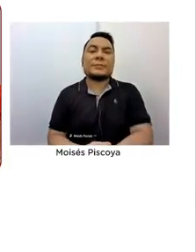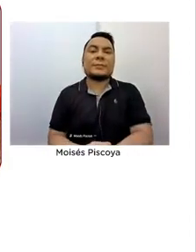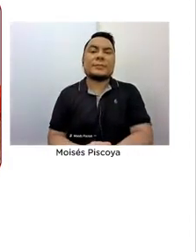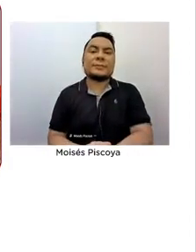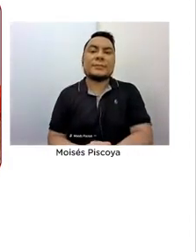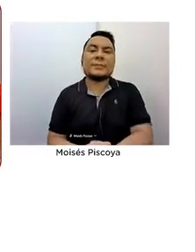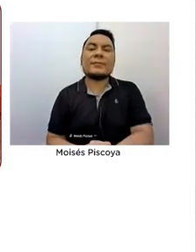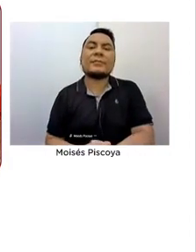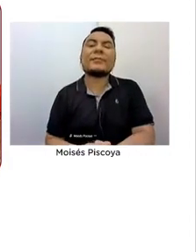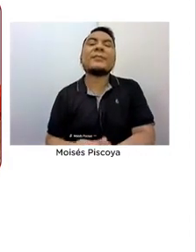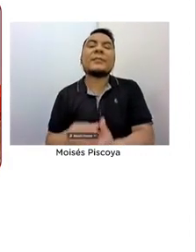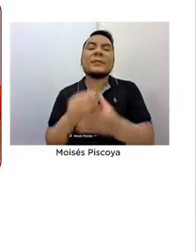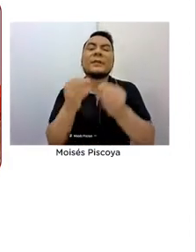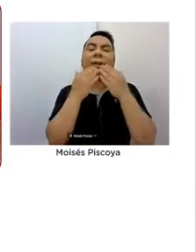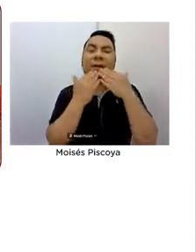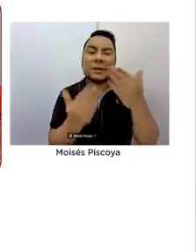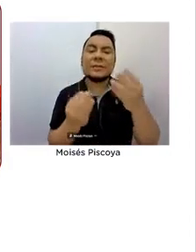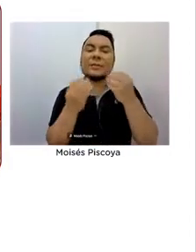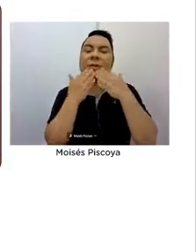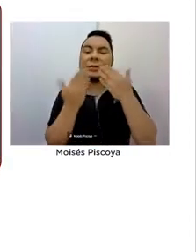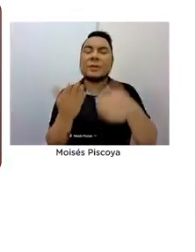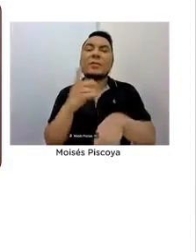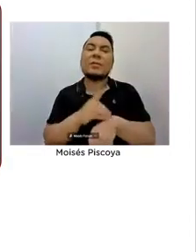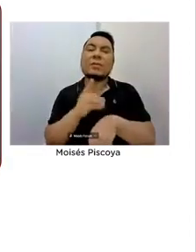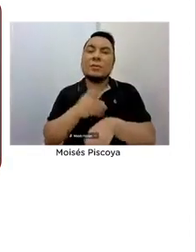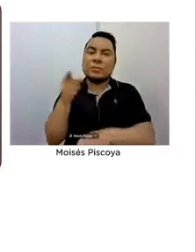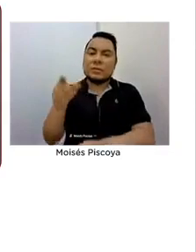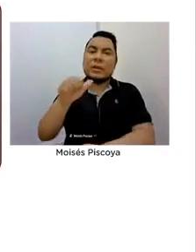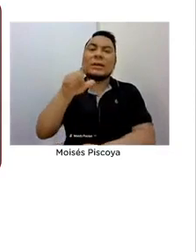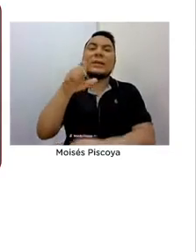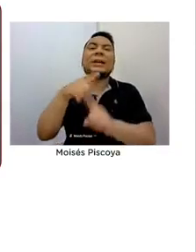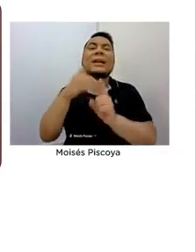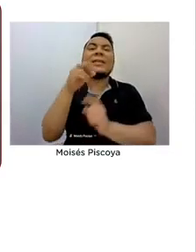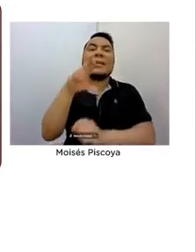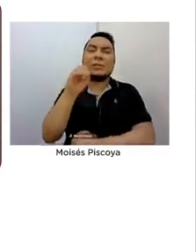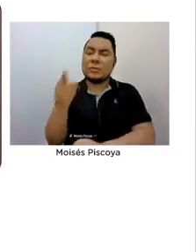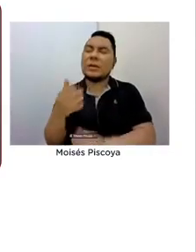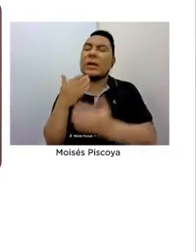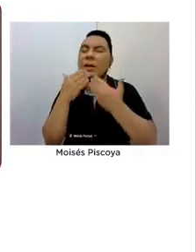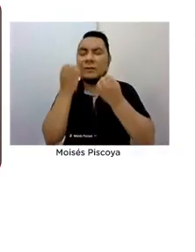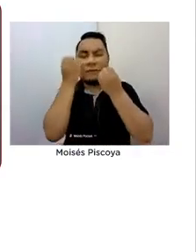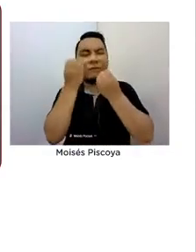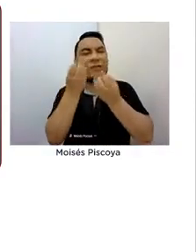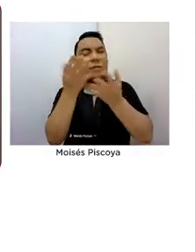Muchas gracias, doctor Alexandro Asaco. Valiosa información,